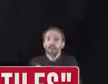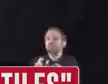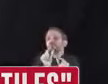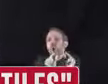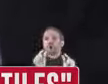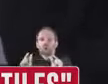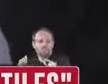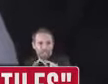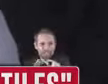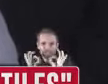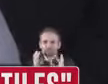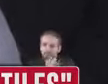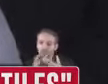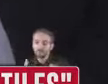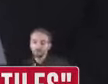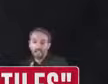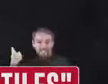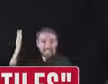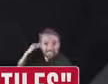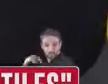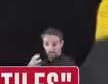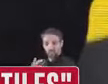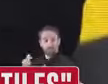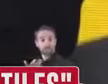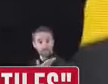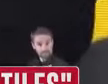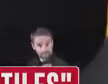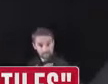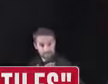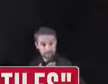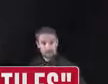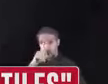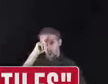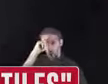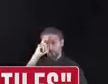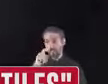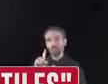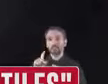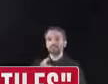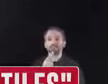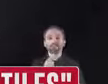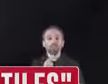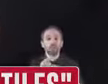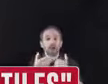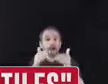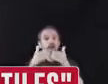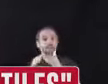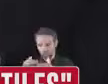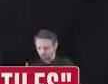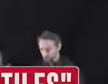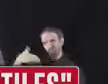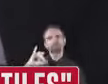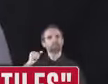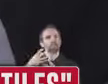en otro un 15 en alguno hospitales que se habían negado a abrir y ahí fuimos y los terminamos